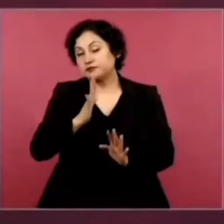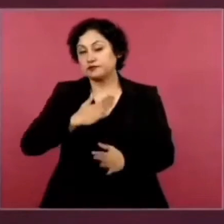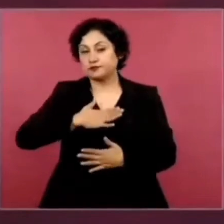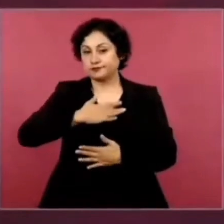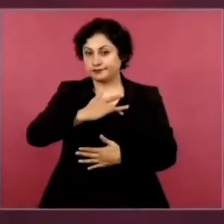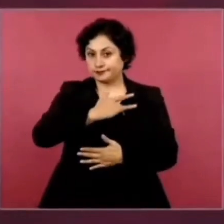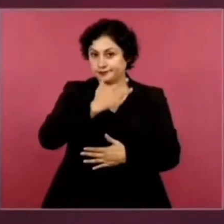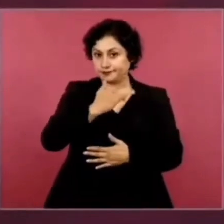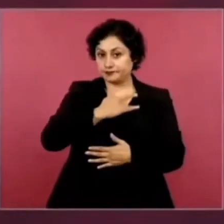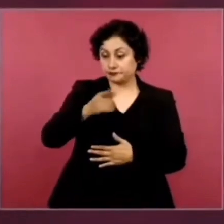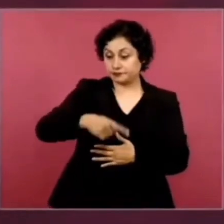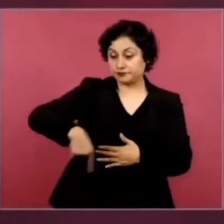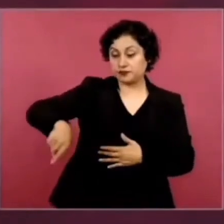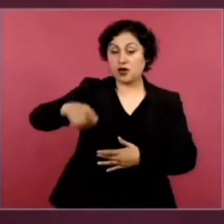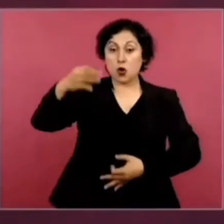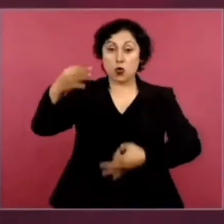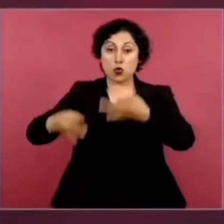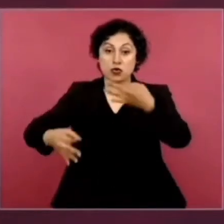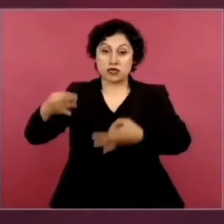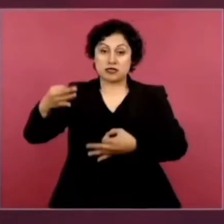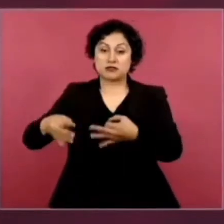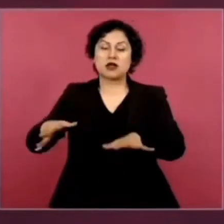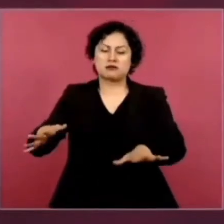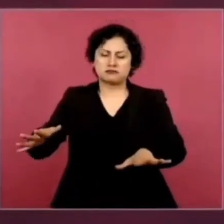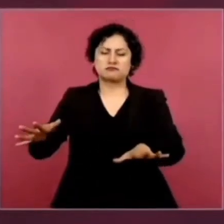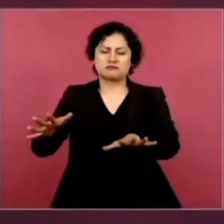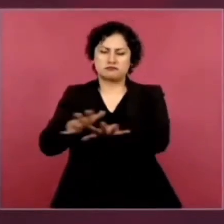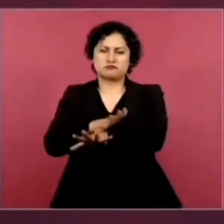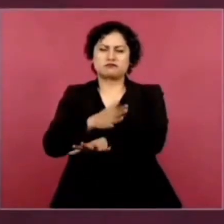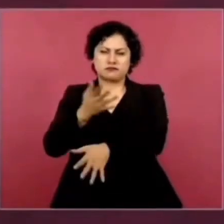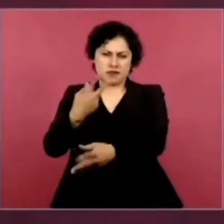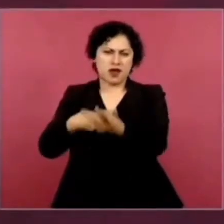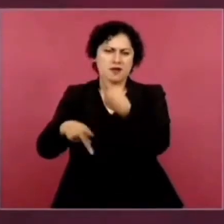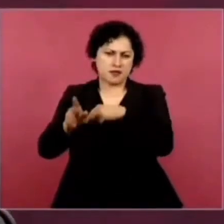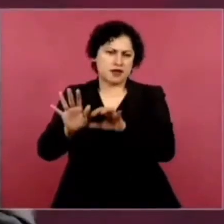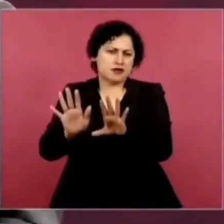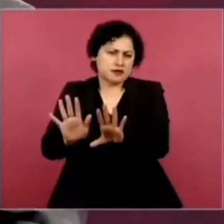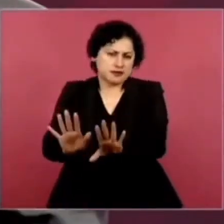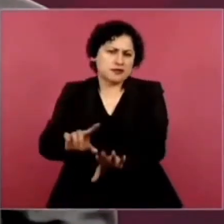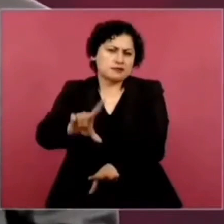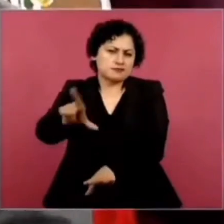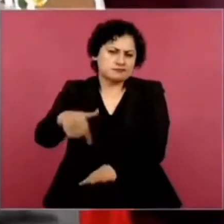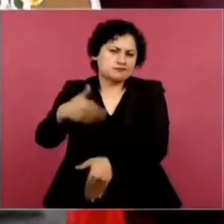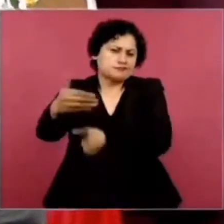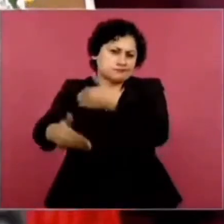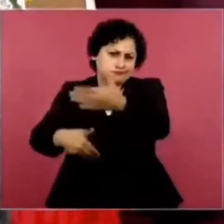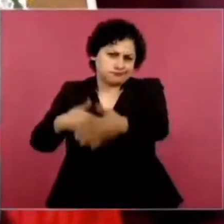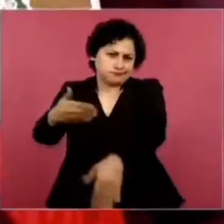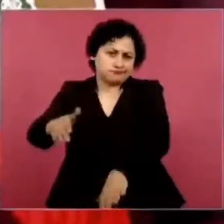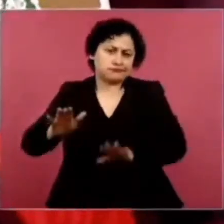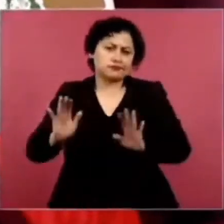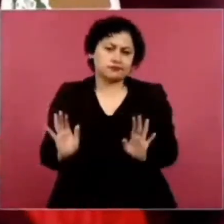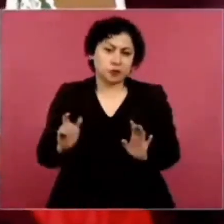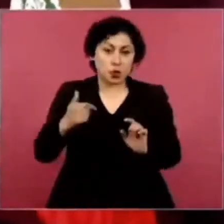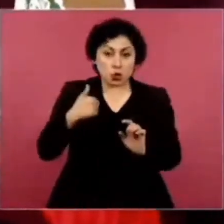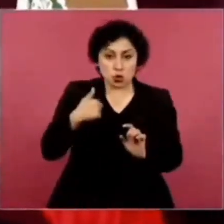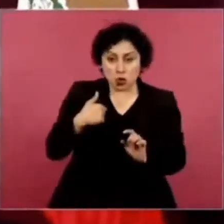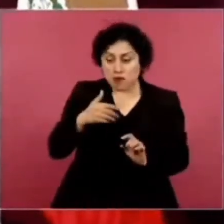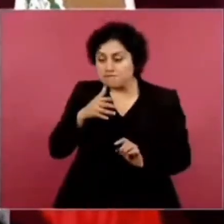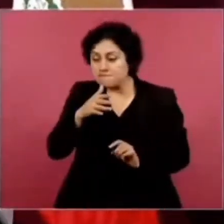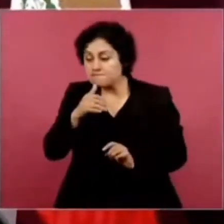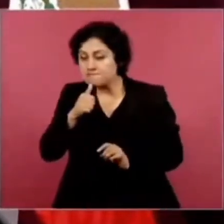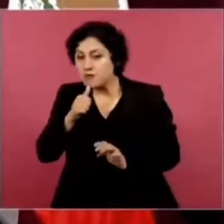adelante y es una tarea que va a quedar pendiente,